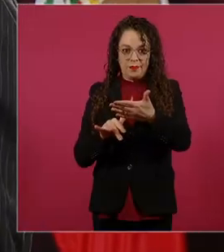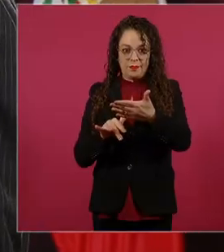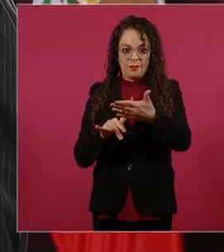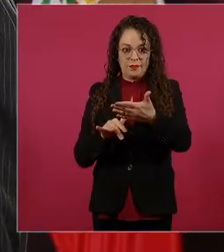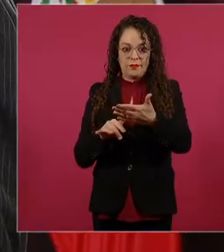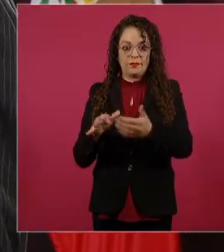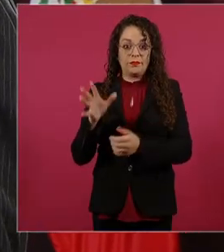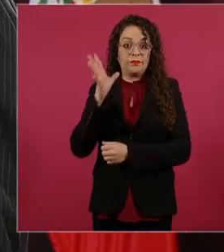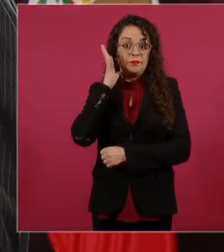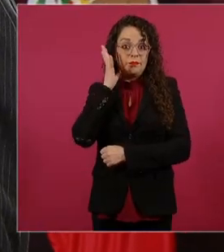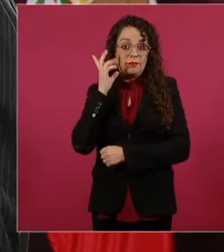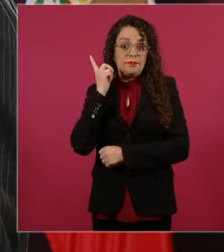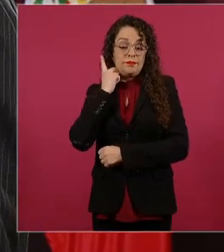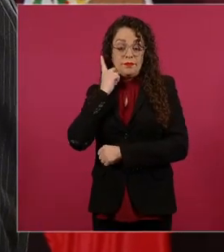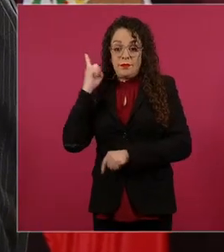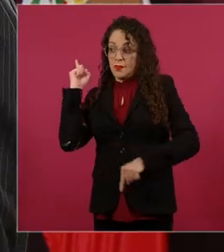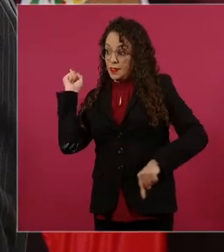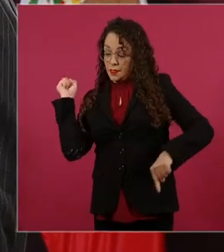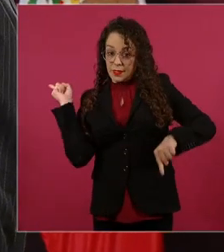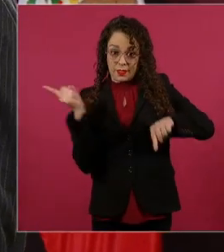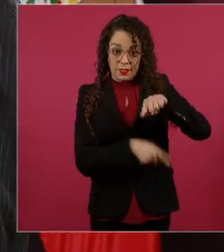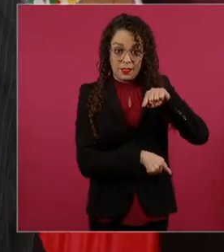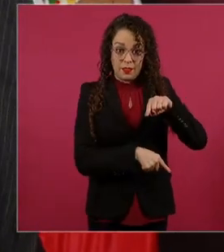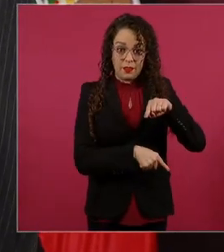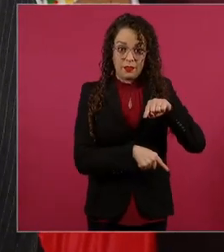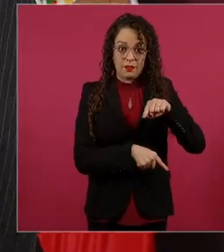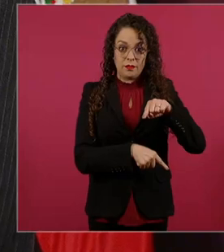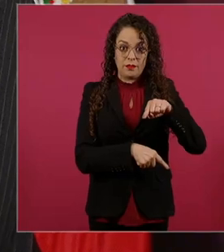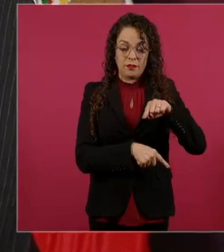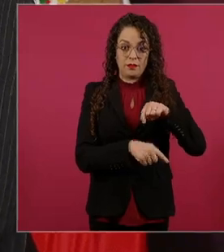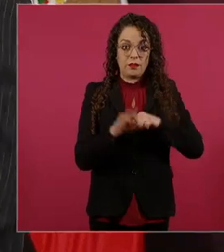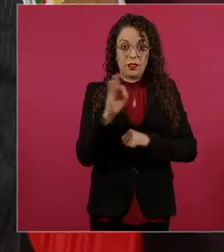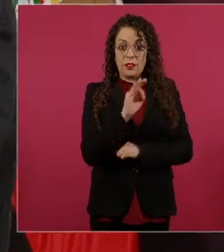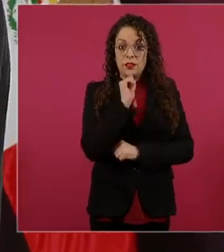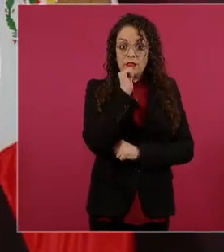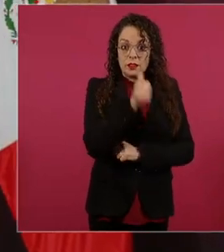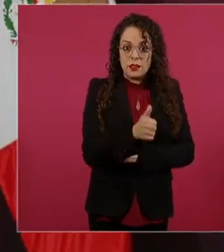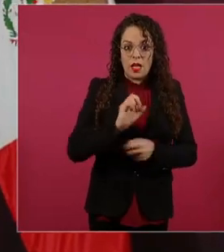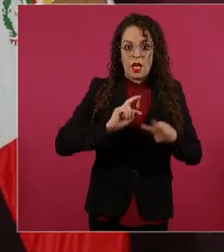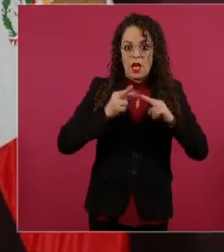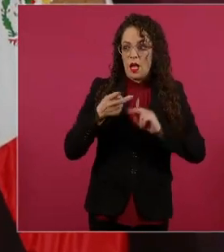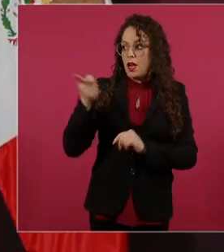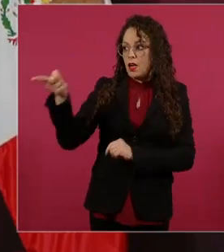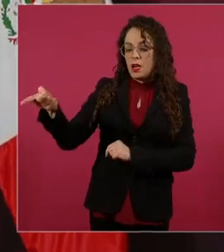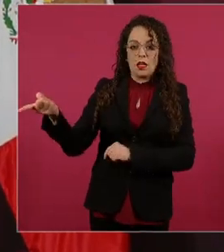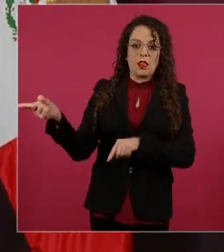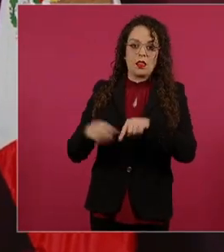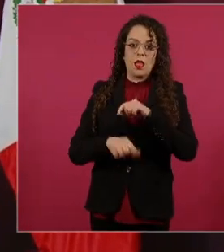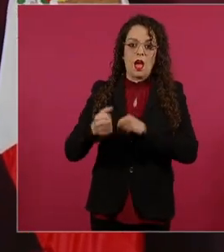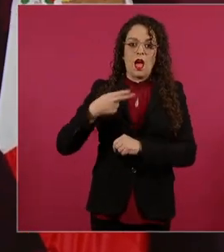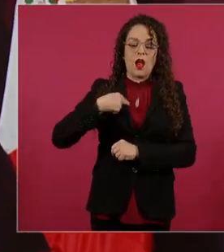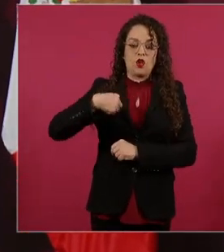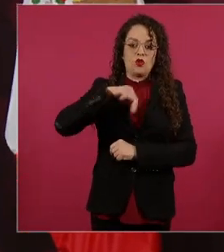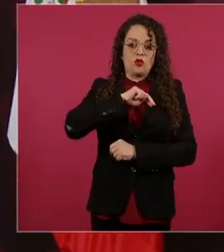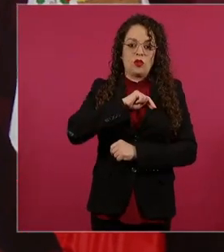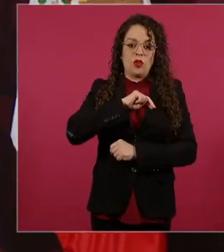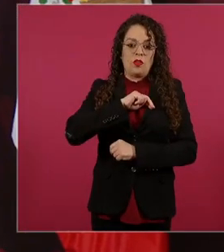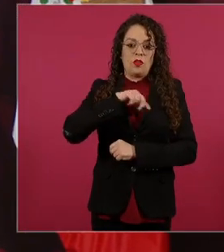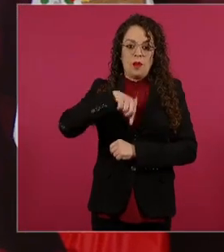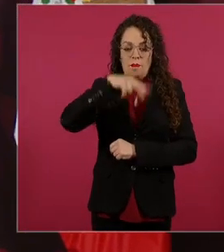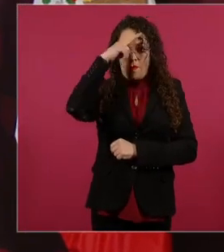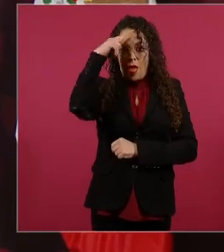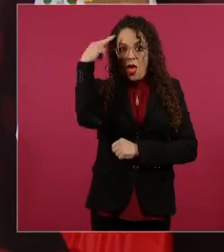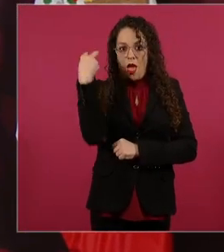o nos deja sin país esto era Claudio en el 21